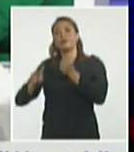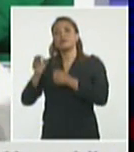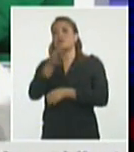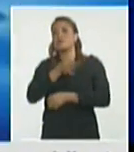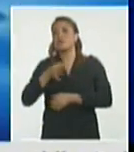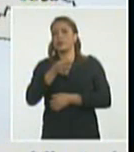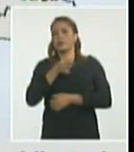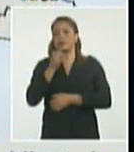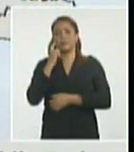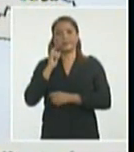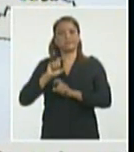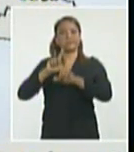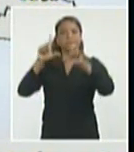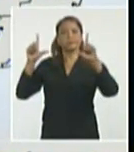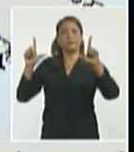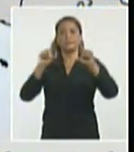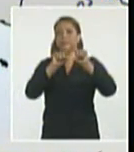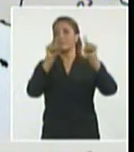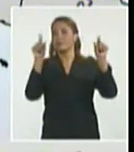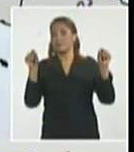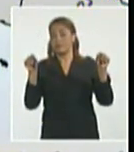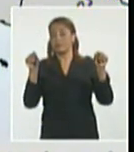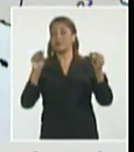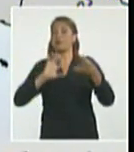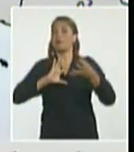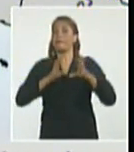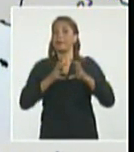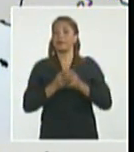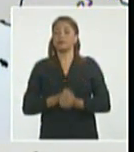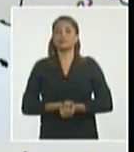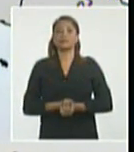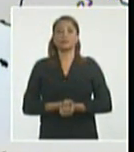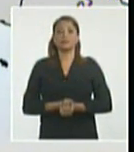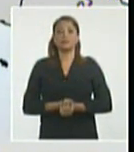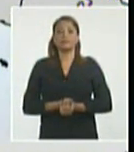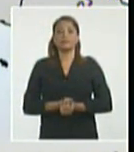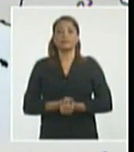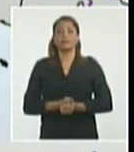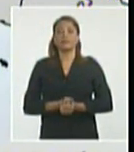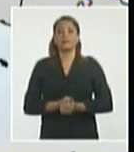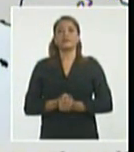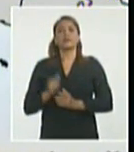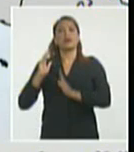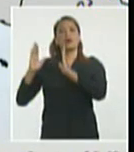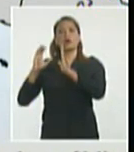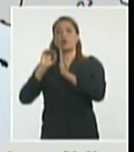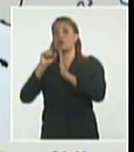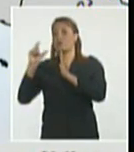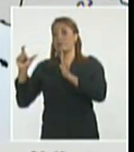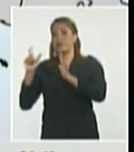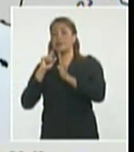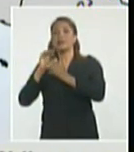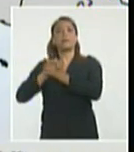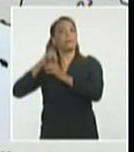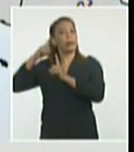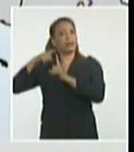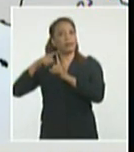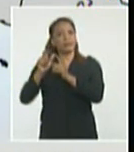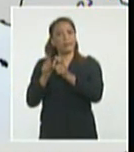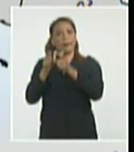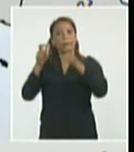el comportamiento todavía complejo en nuestro país. Occidente, Matanzas sigue con la cifra